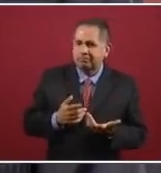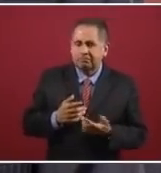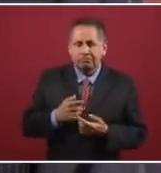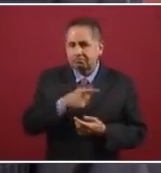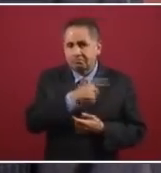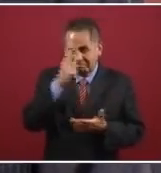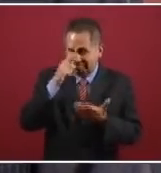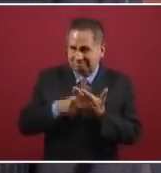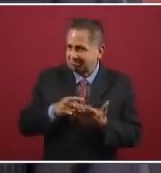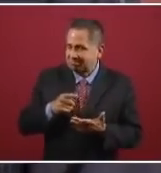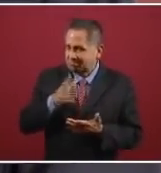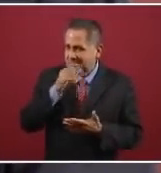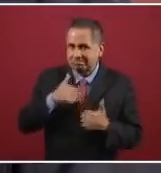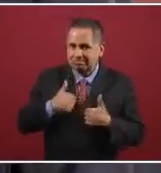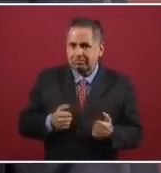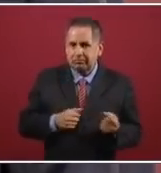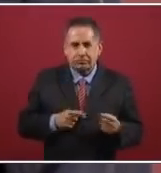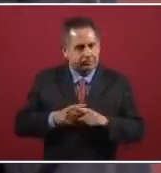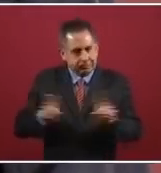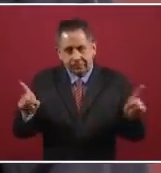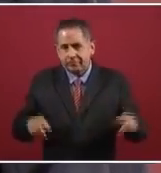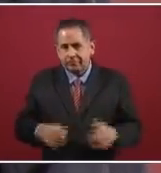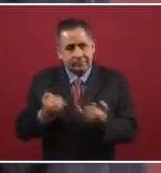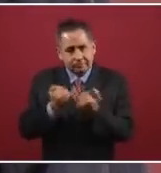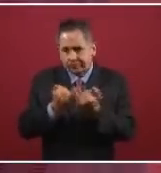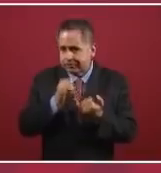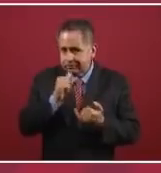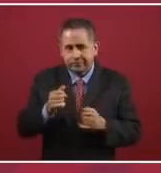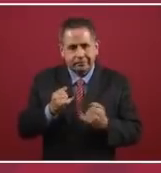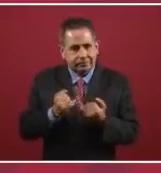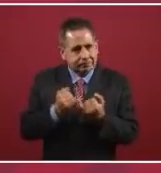No, no, no, es igual.